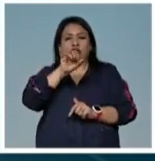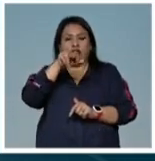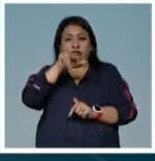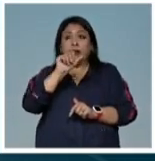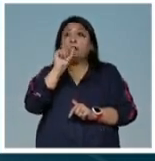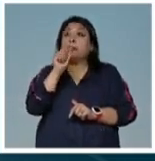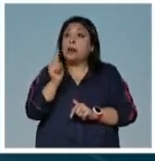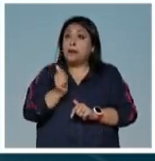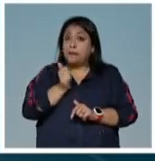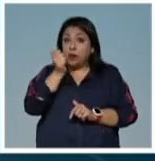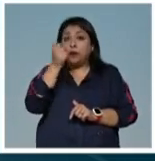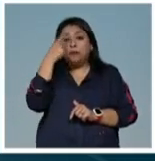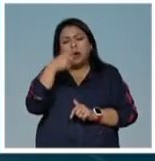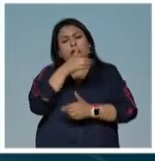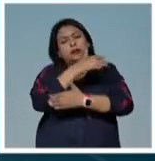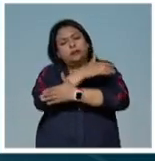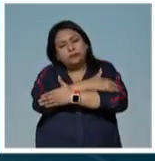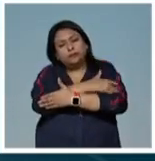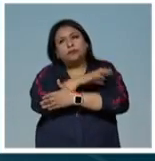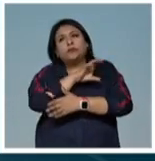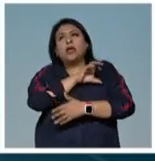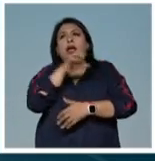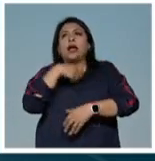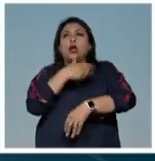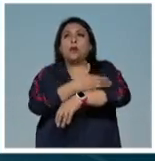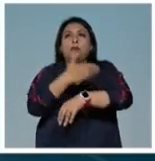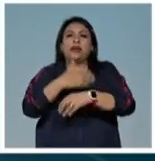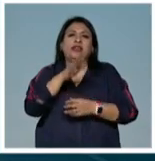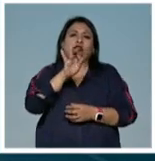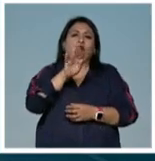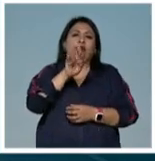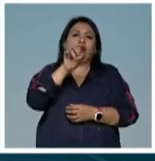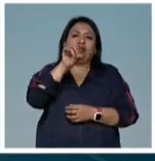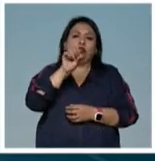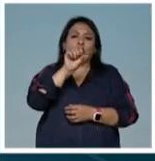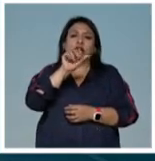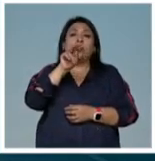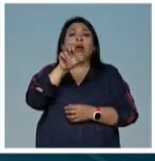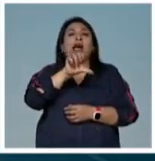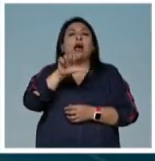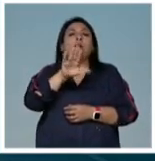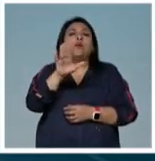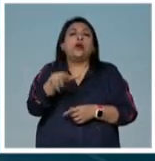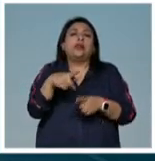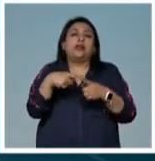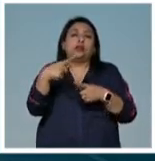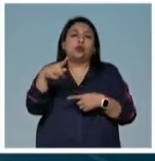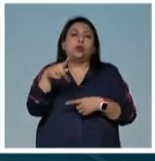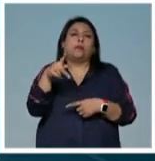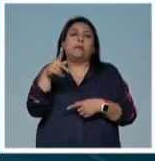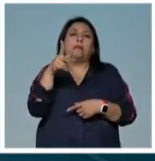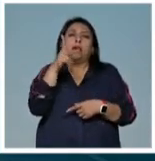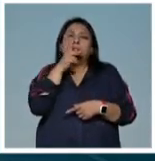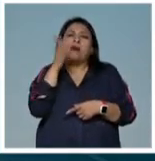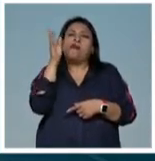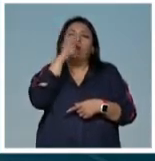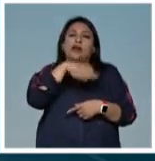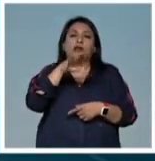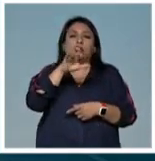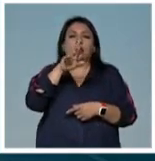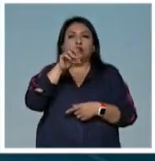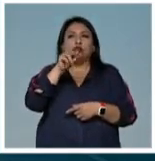aprovechamos también para enviar un abrazo solidario a nuestro compañero de audio Fernando Sandoval por el sensible fallecimiento de su padrastro Carlos Noé